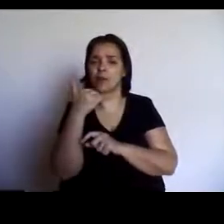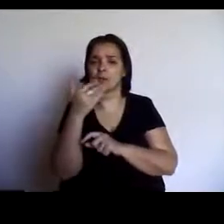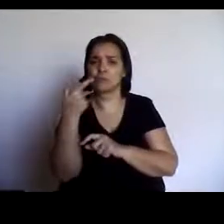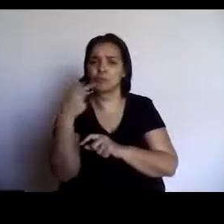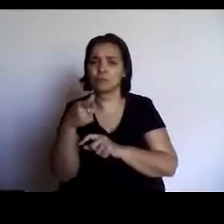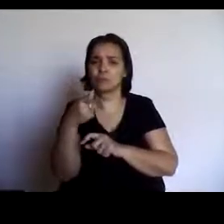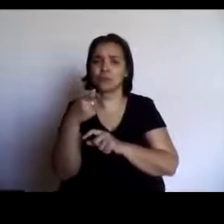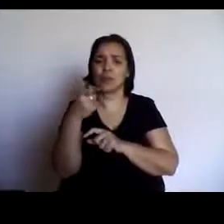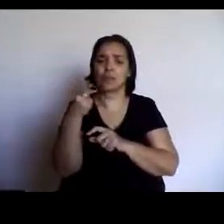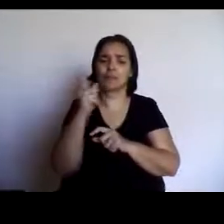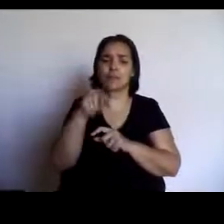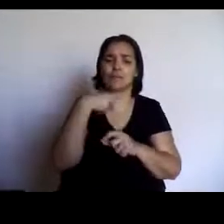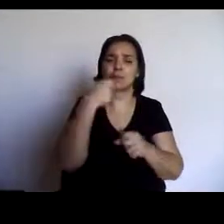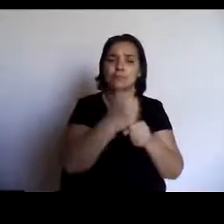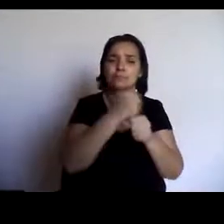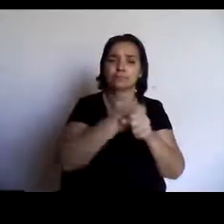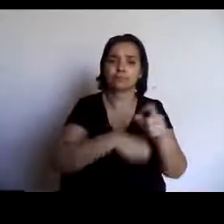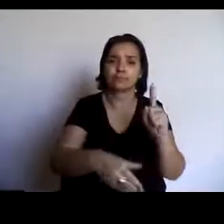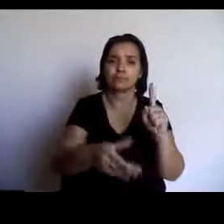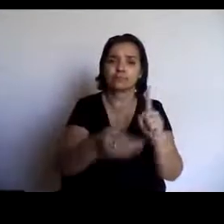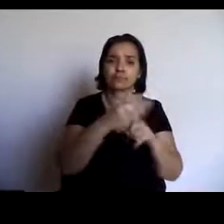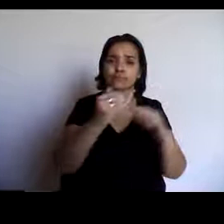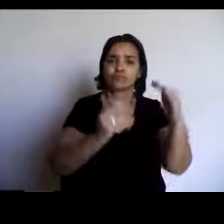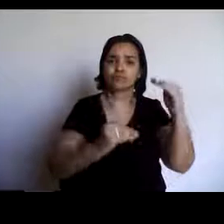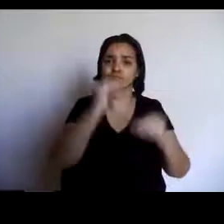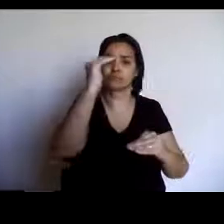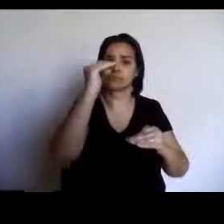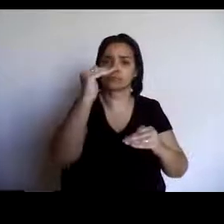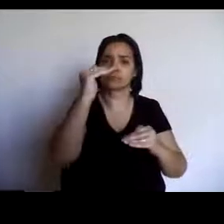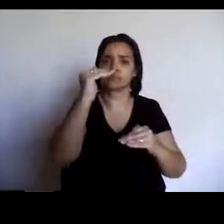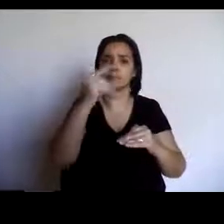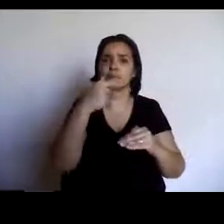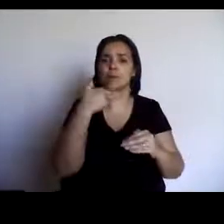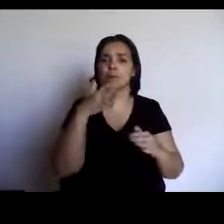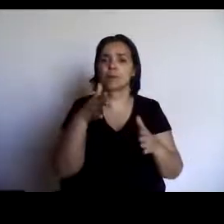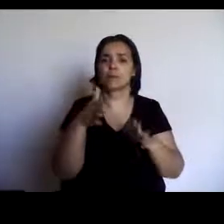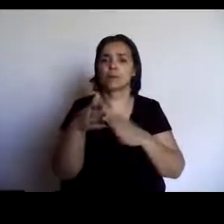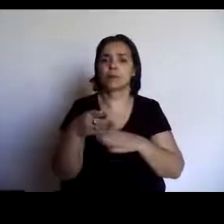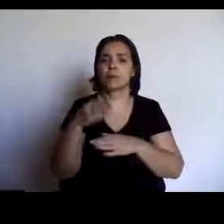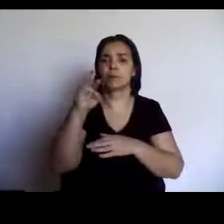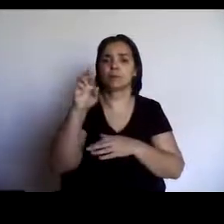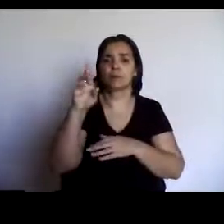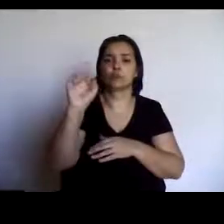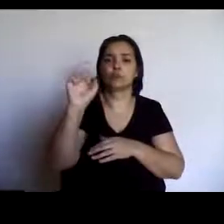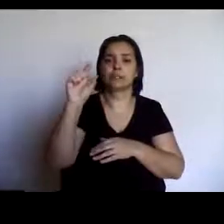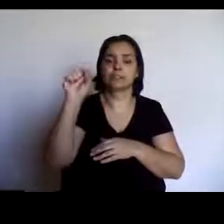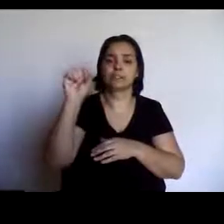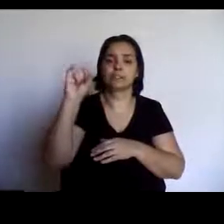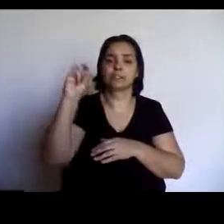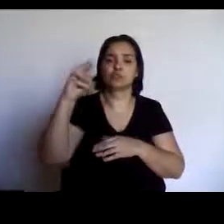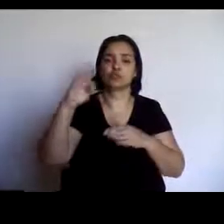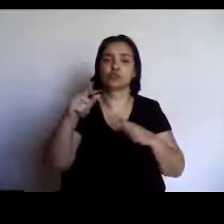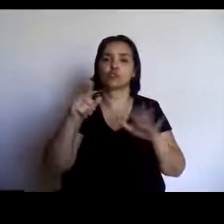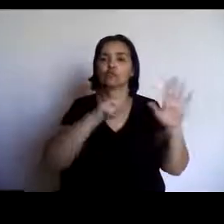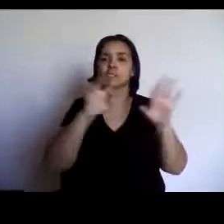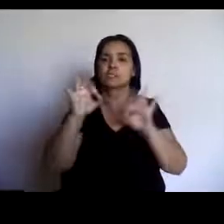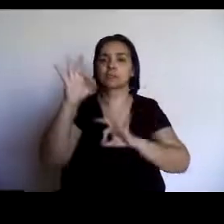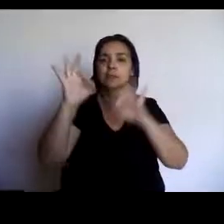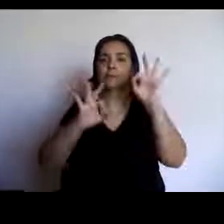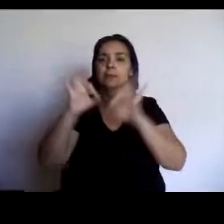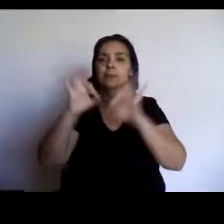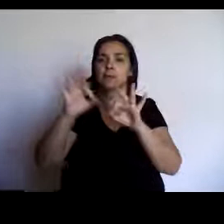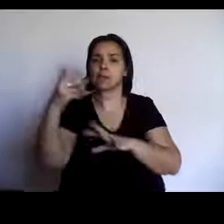tasa de inserción bastante alta, concretamente en el PROISOL del 60%. Los alumnos que recibieron esa formación